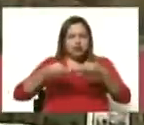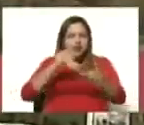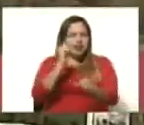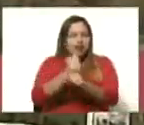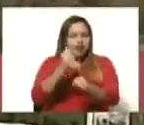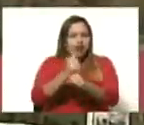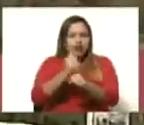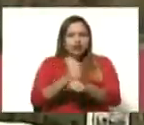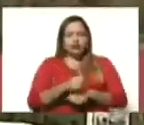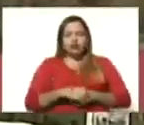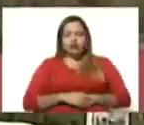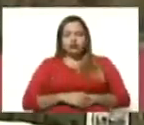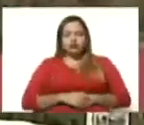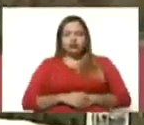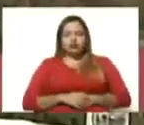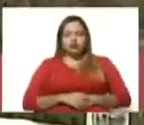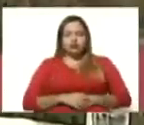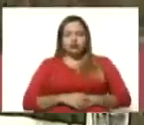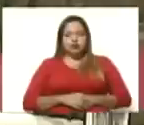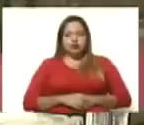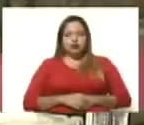trabajando. Así que